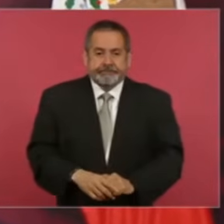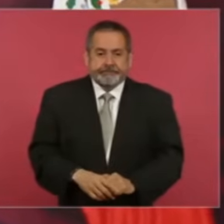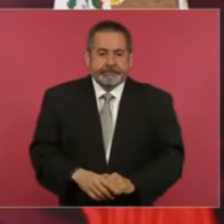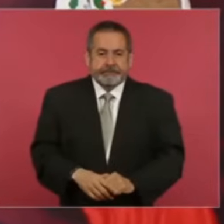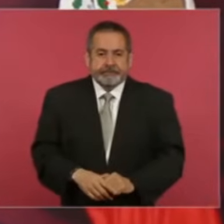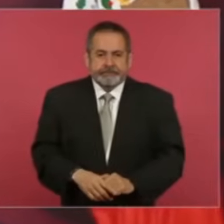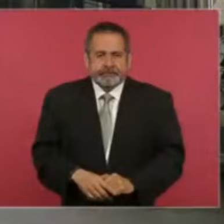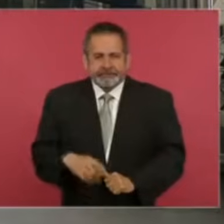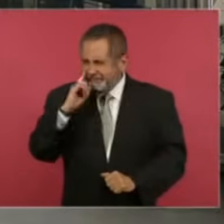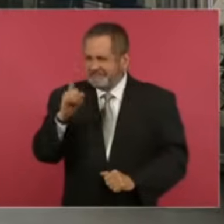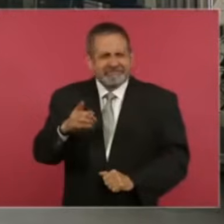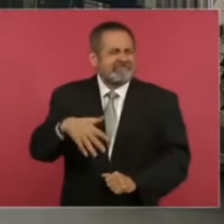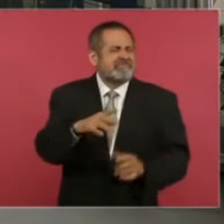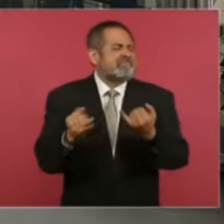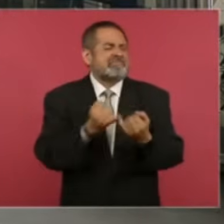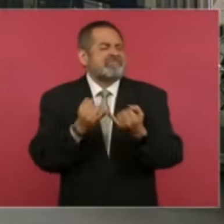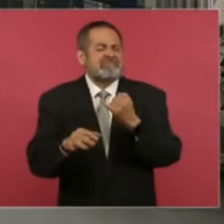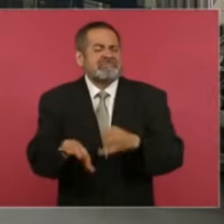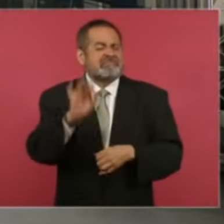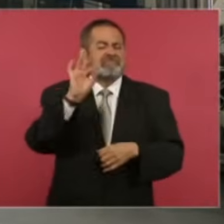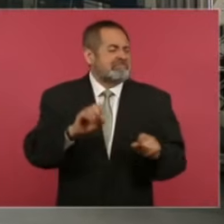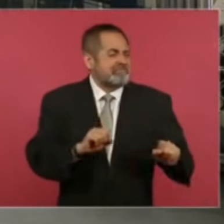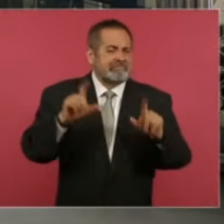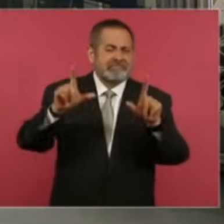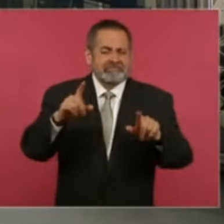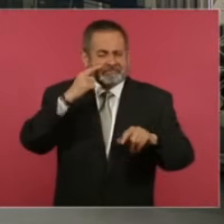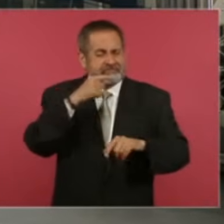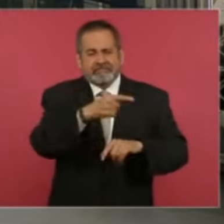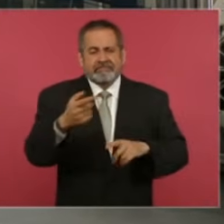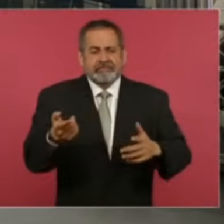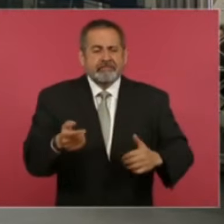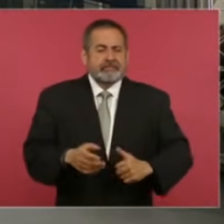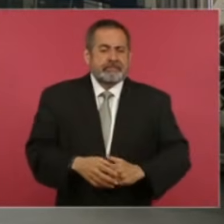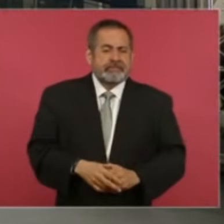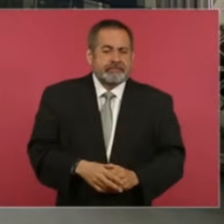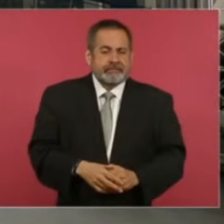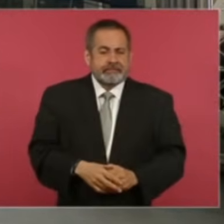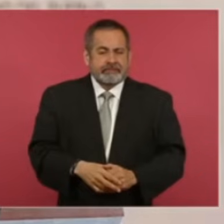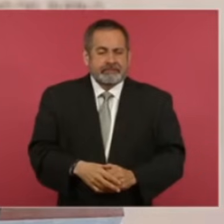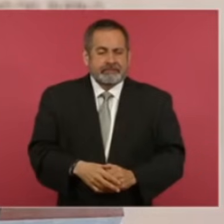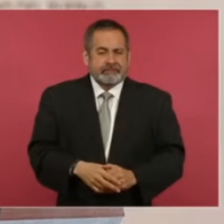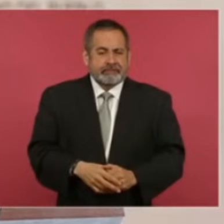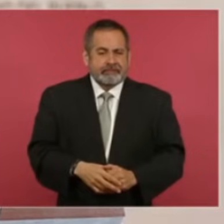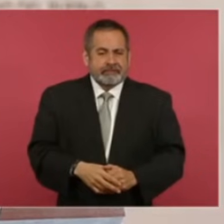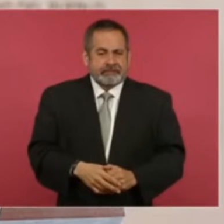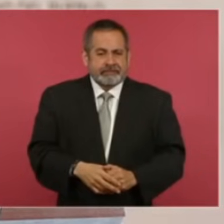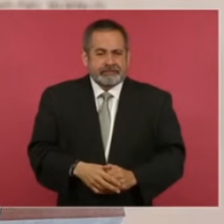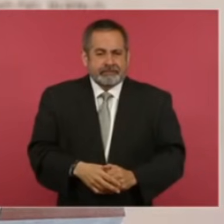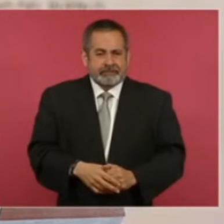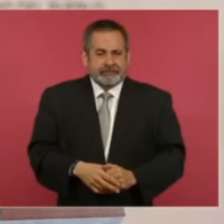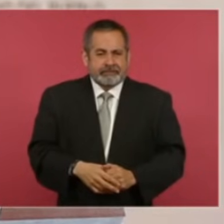A ver, ¿por qué no ponemos donde los elementos de